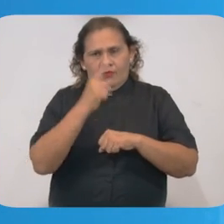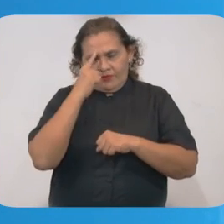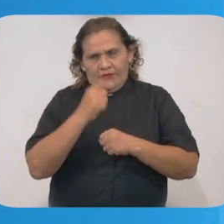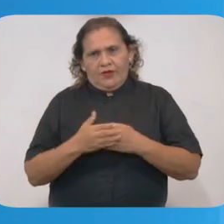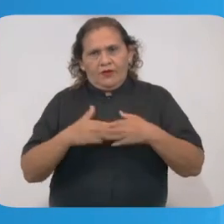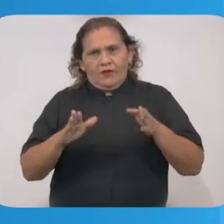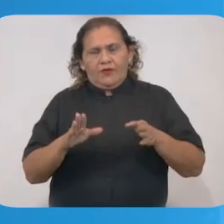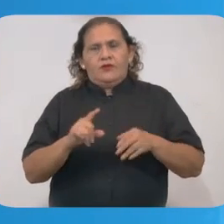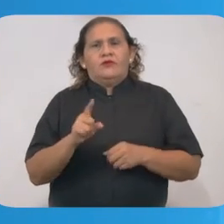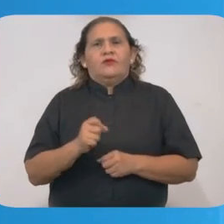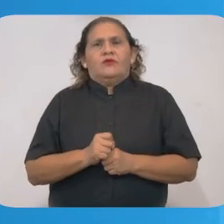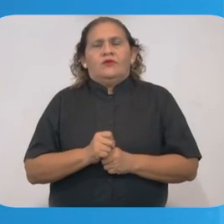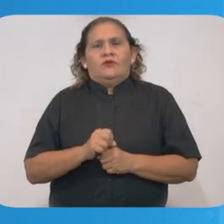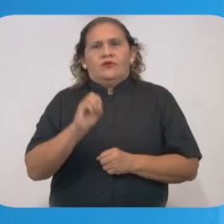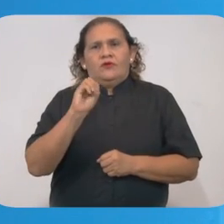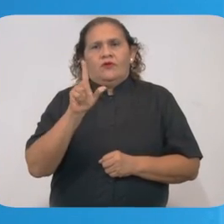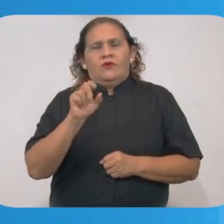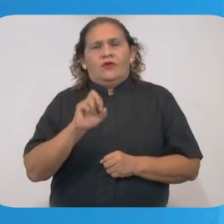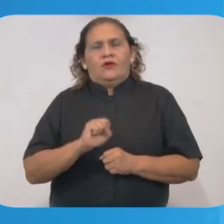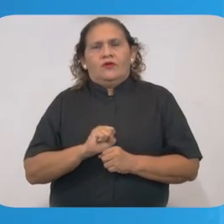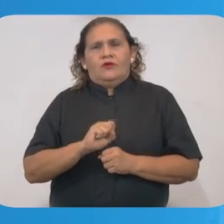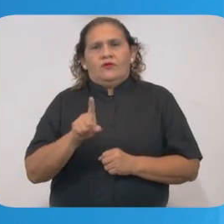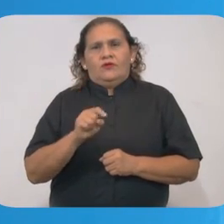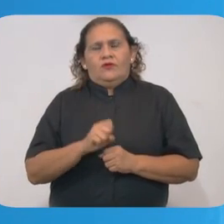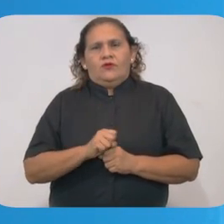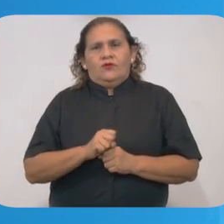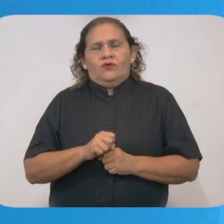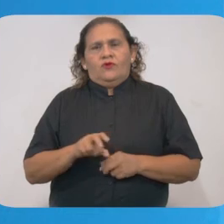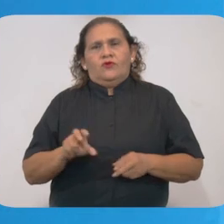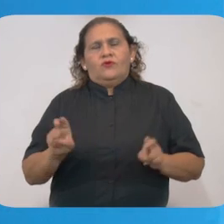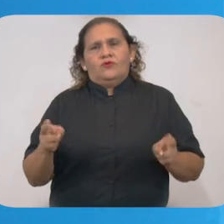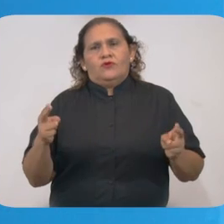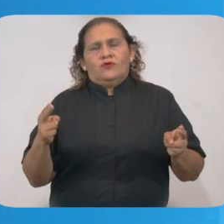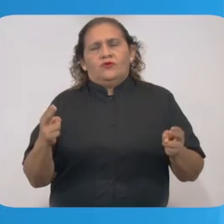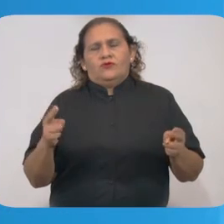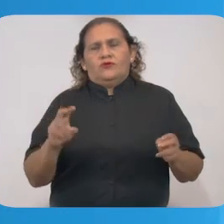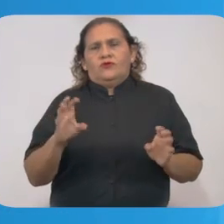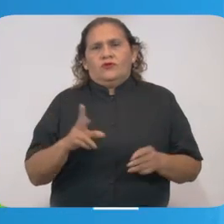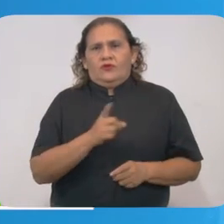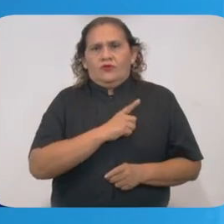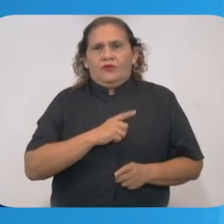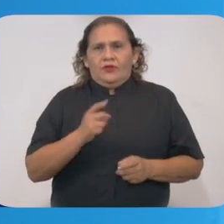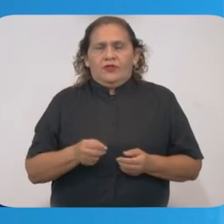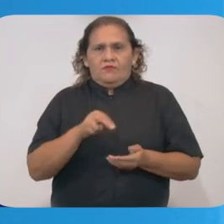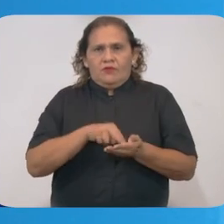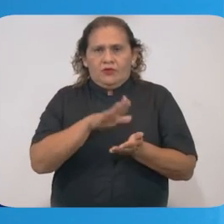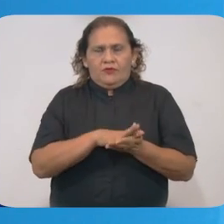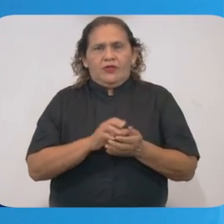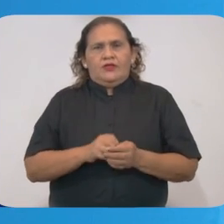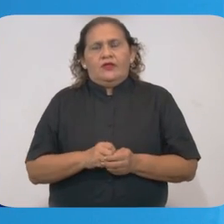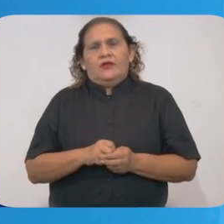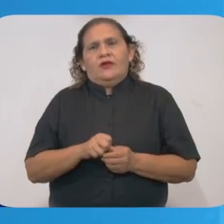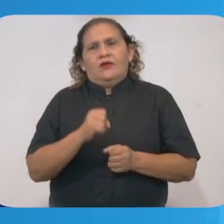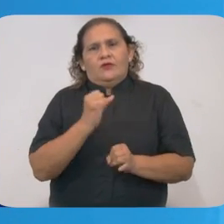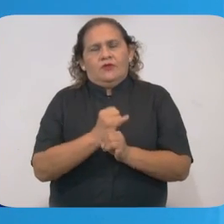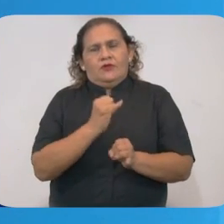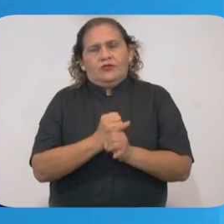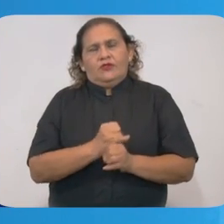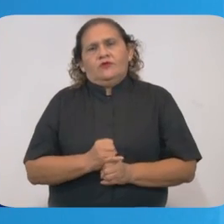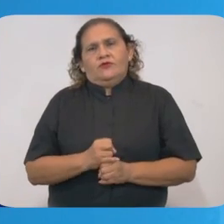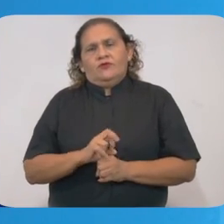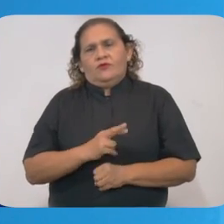reapertura, de acuerdo a la ola que les corresponda, los comercios y establecimientos deben inscribirse en el micrositio